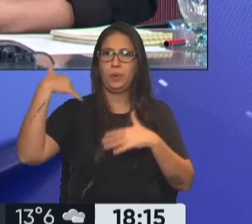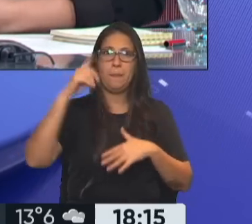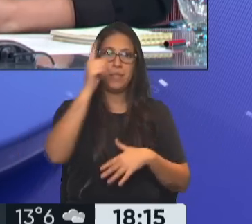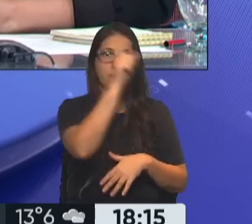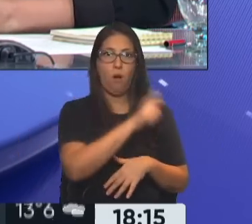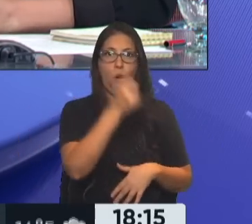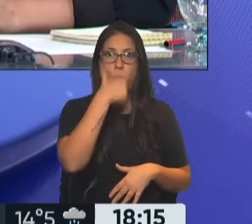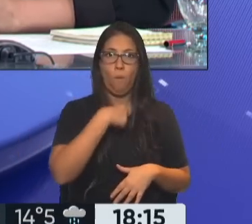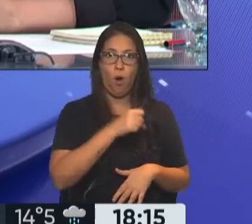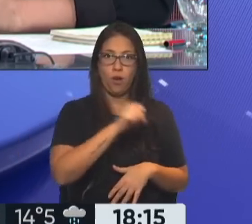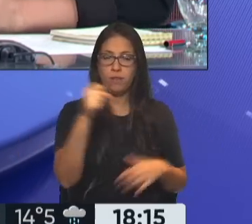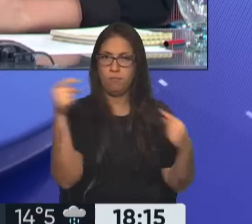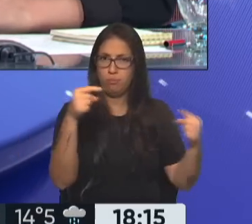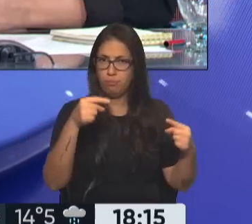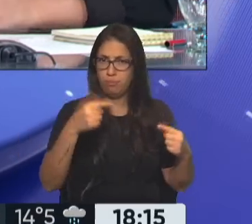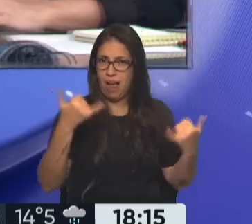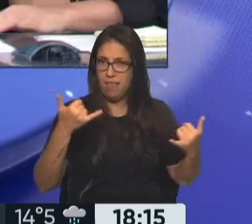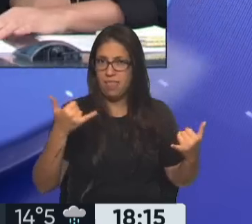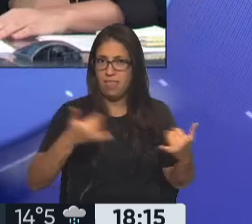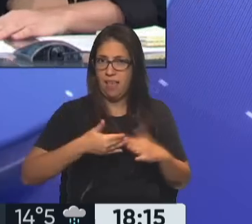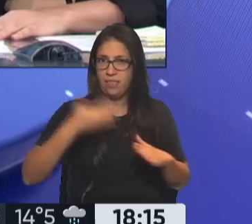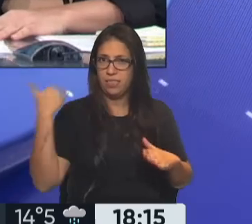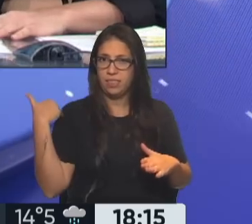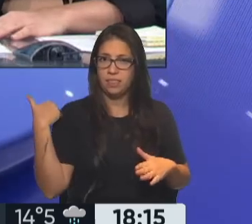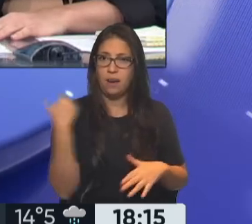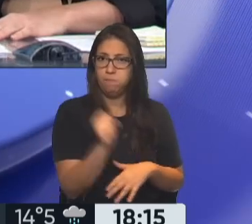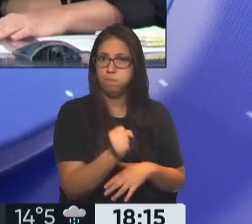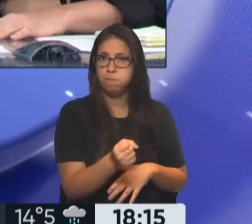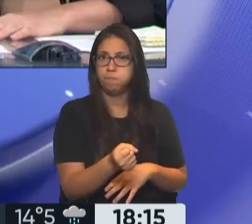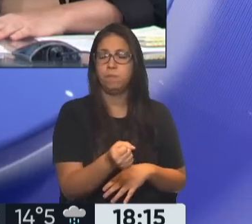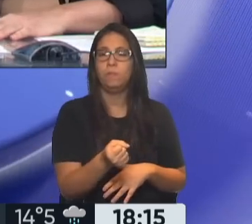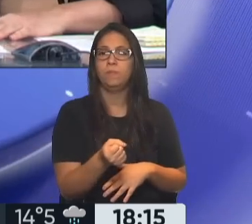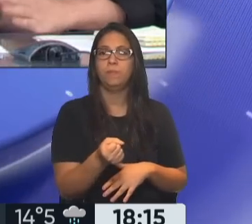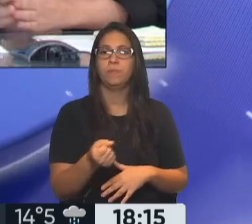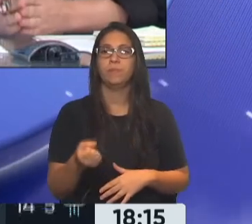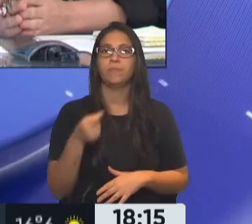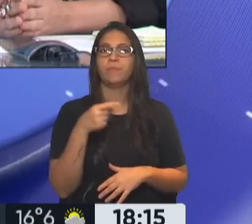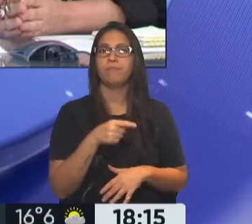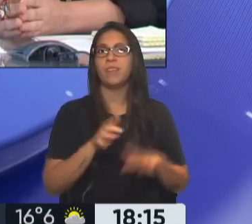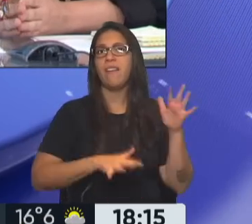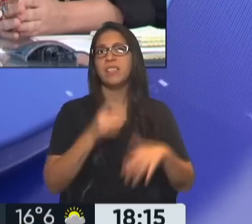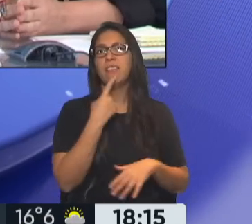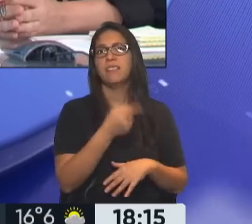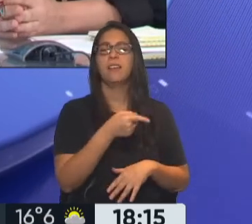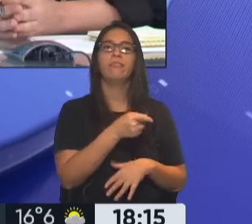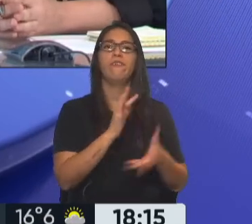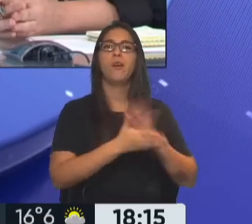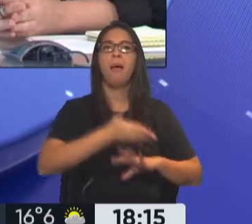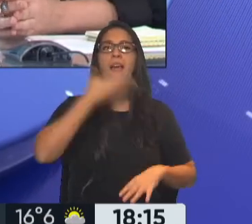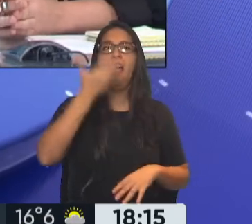Por los antecedentes también, Leticia. Por supuesto, por la región y por el propio Gabriel Boric, que, bueno, muchos lo cuestionan por un discurso que había